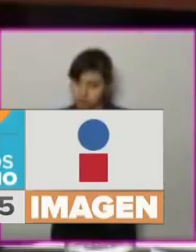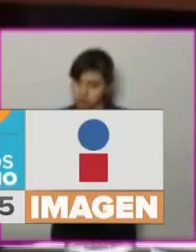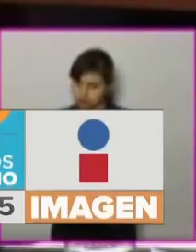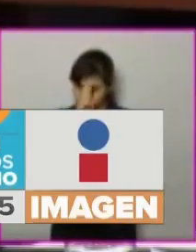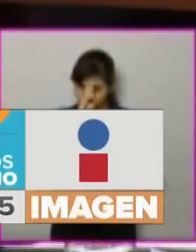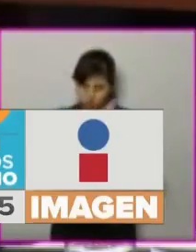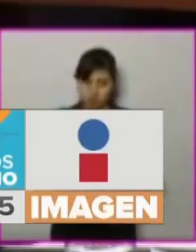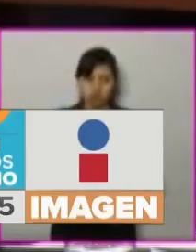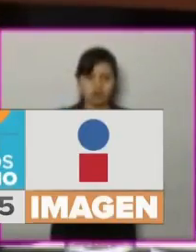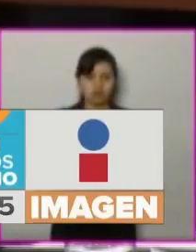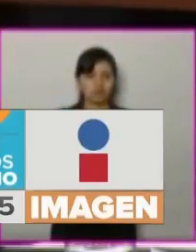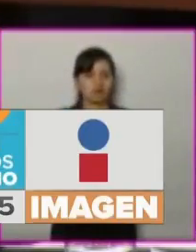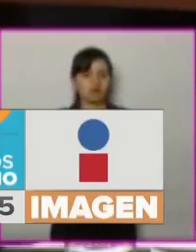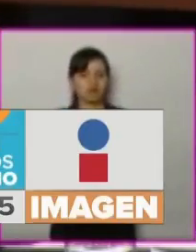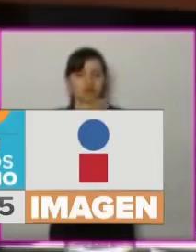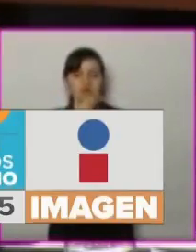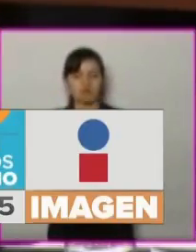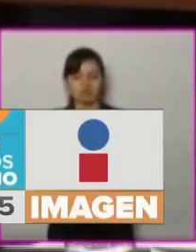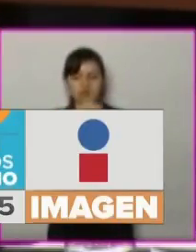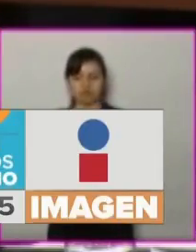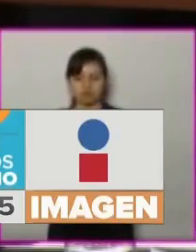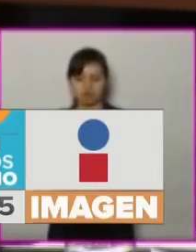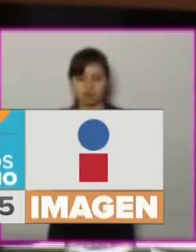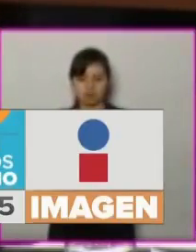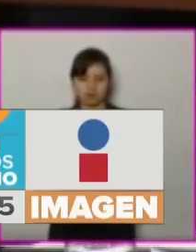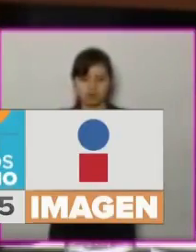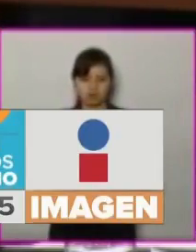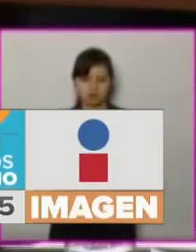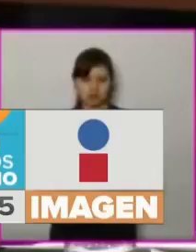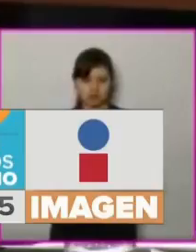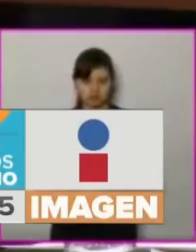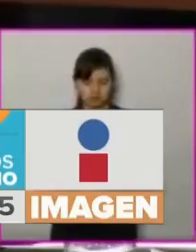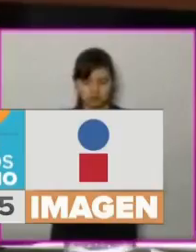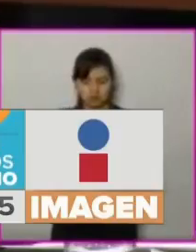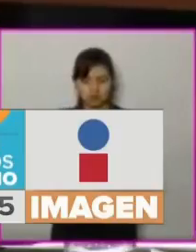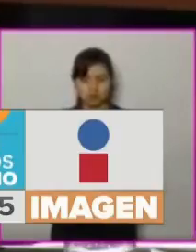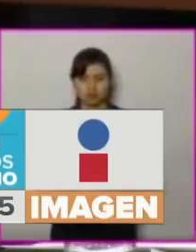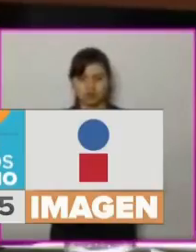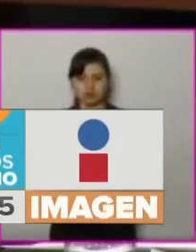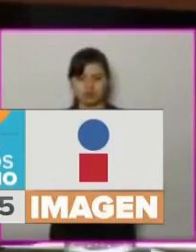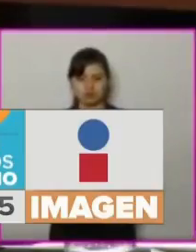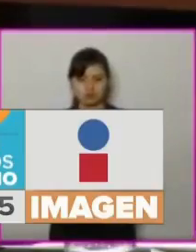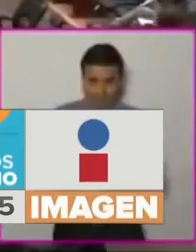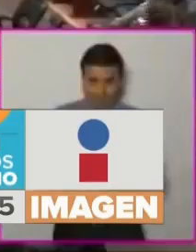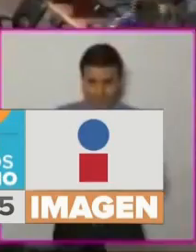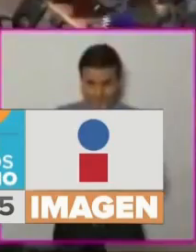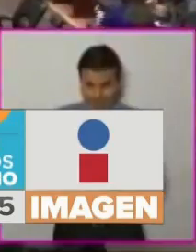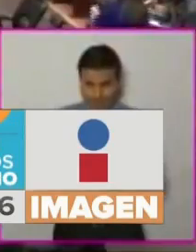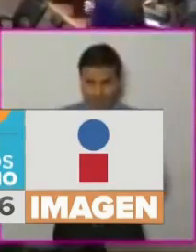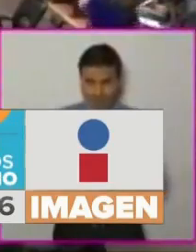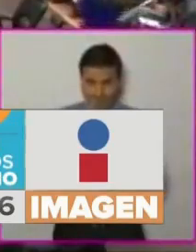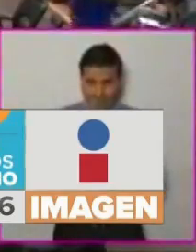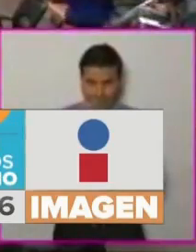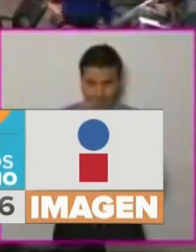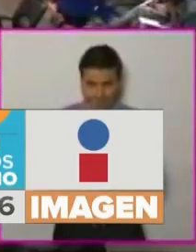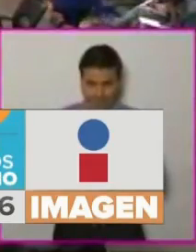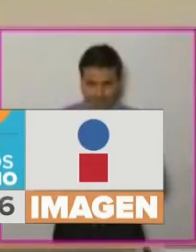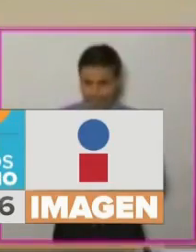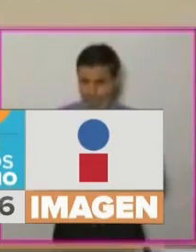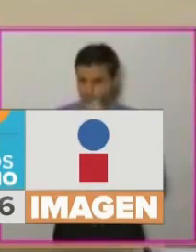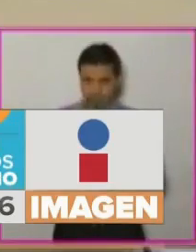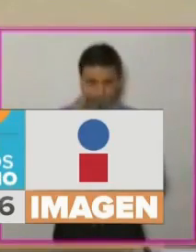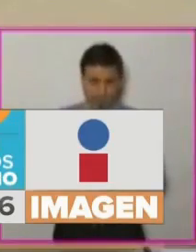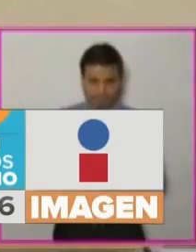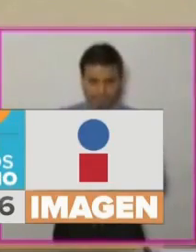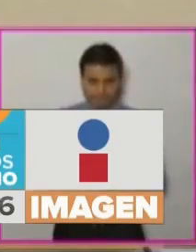vocal ejecutivo del INE en la entidad, al consejo local, a los consejos distritales. El INE anunció que firmará